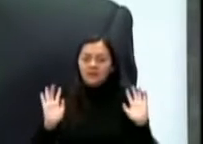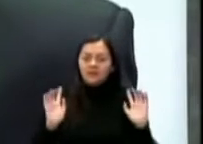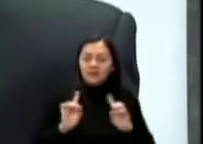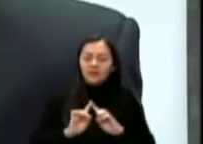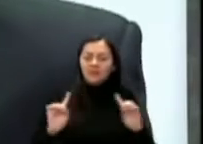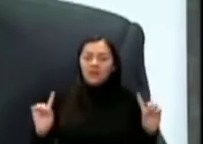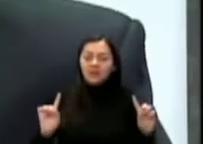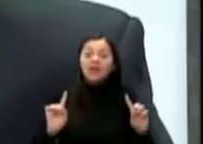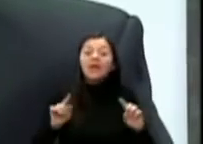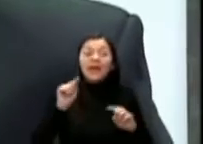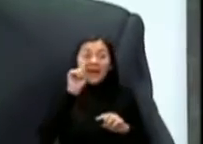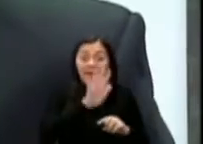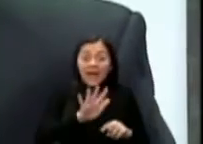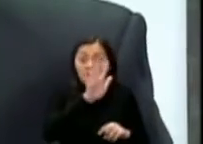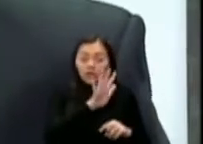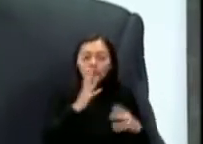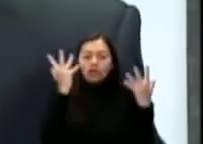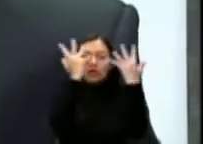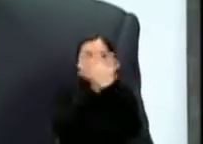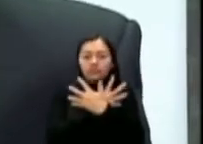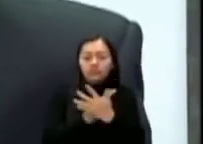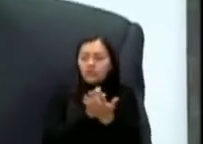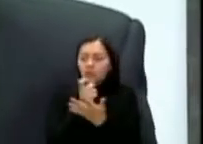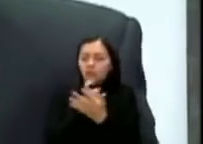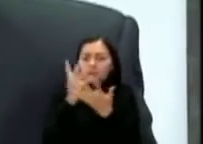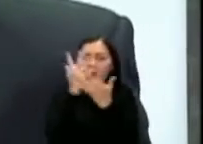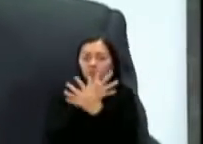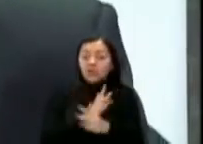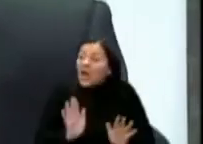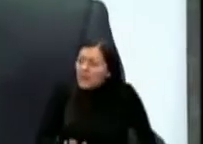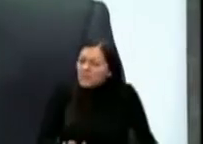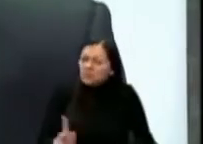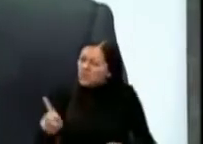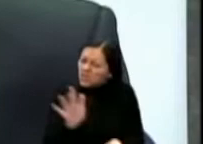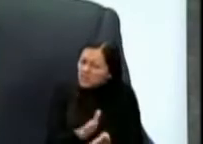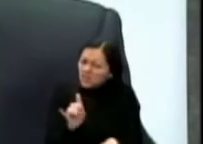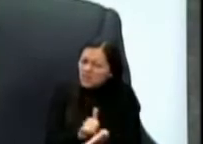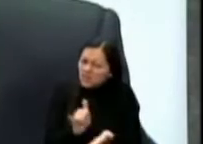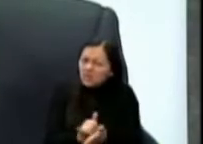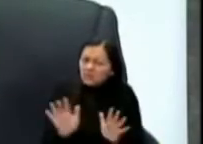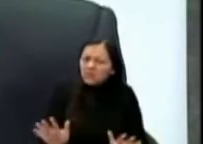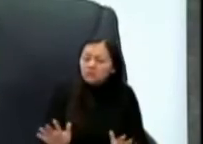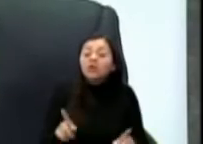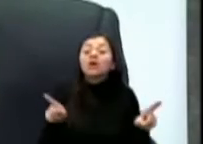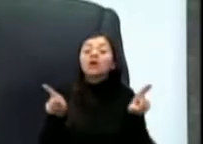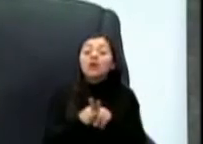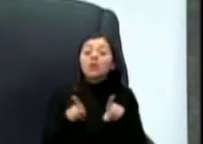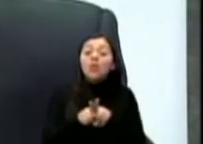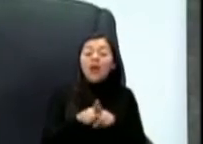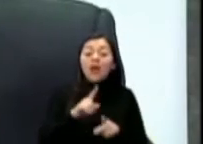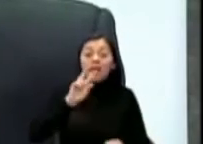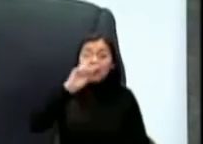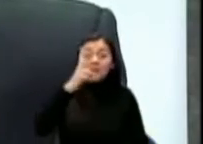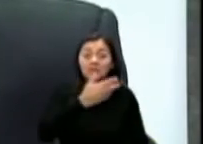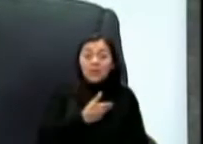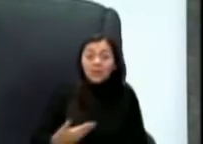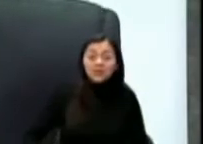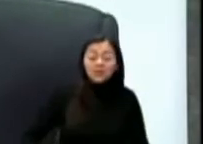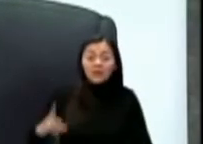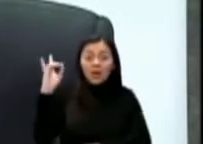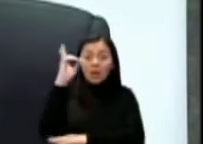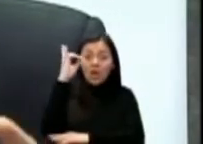pretenden confundir para tener los que el compañero garcía linera calificaba como